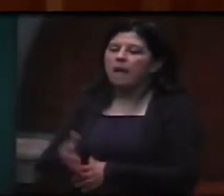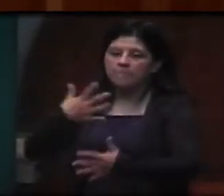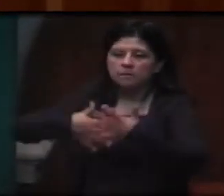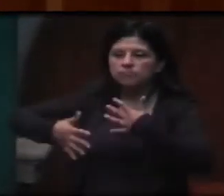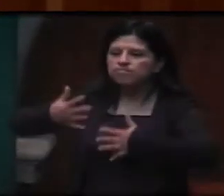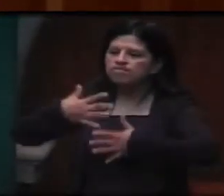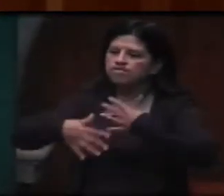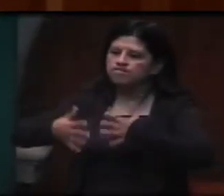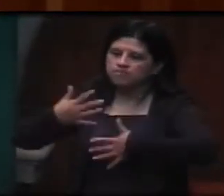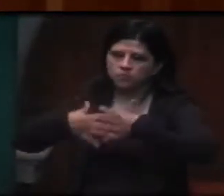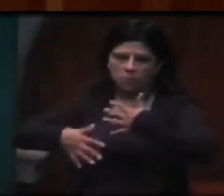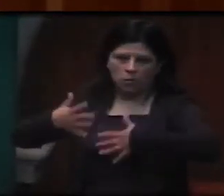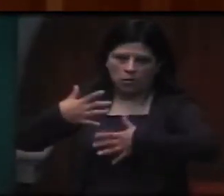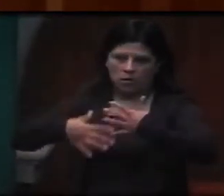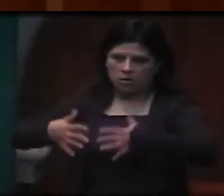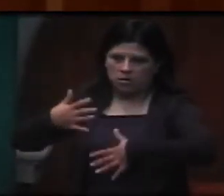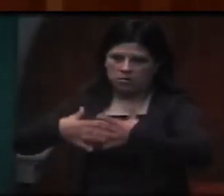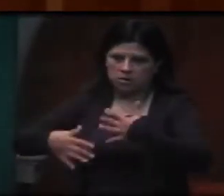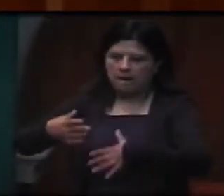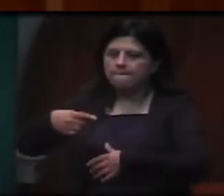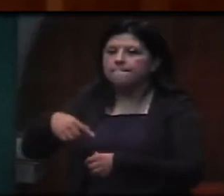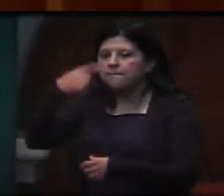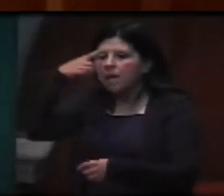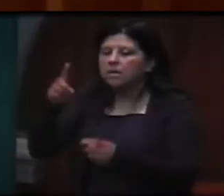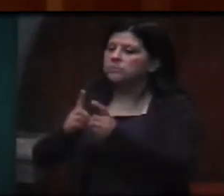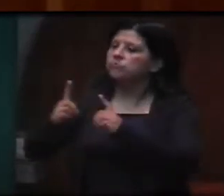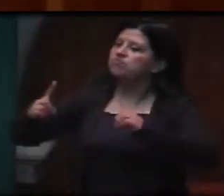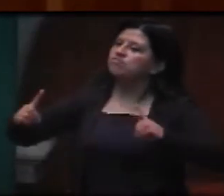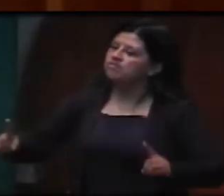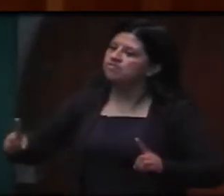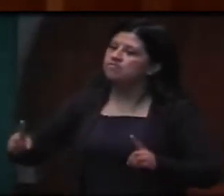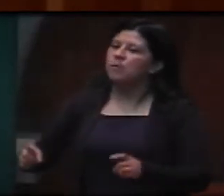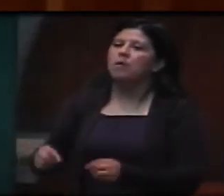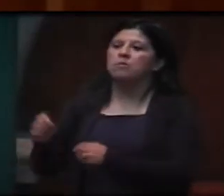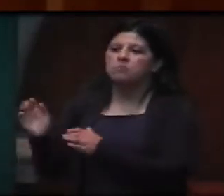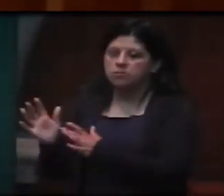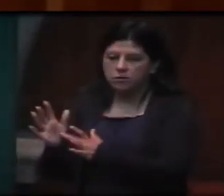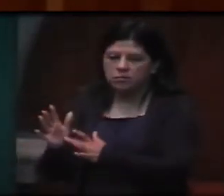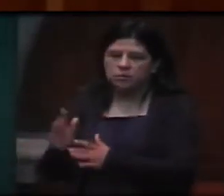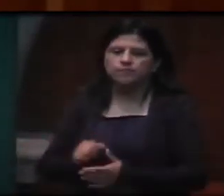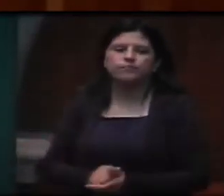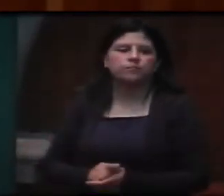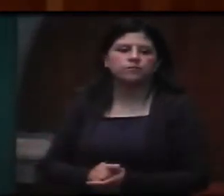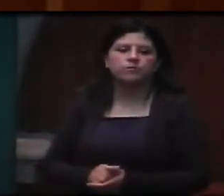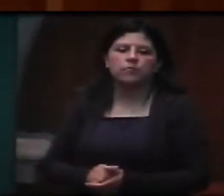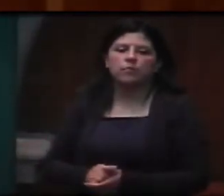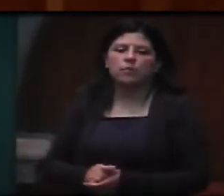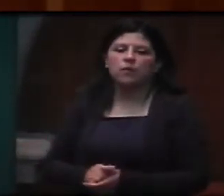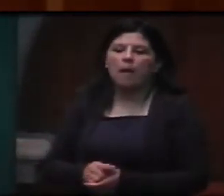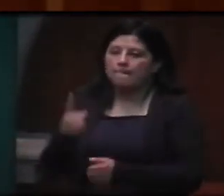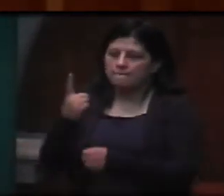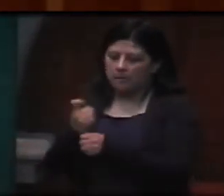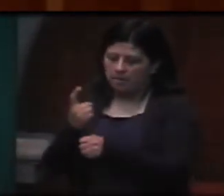señas mexicana durante el desarrollo de dichas transmisiones. Transitorios.